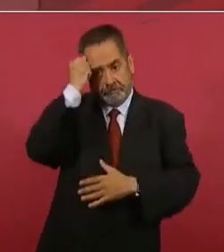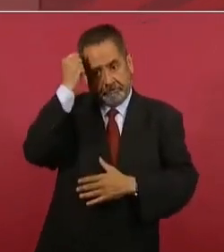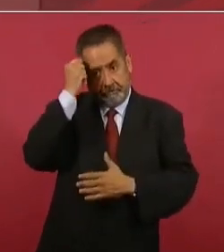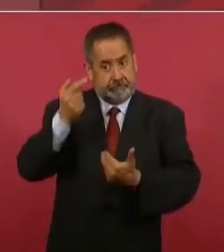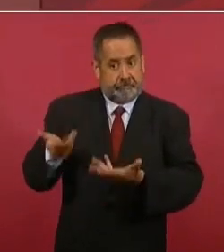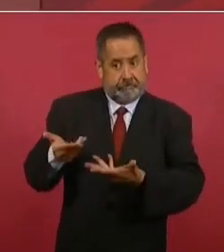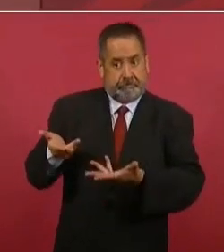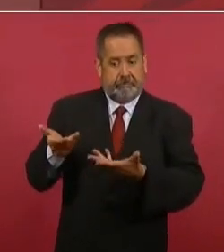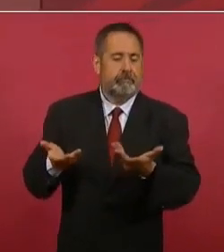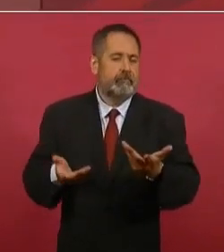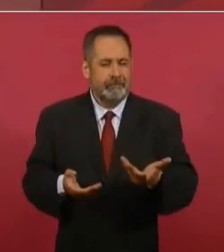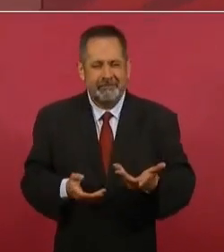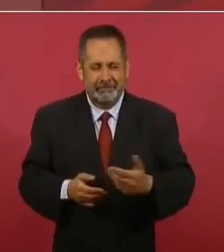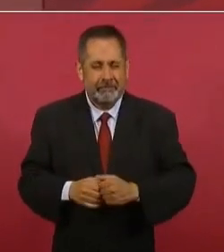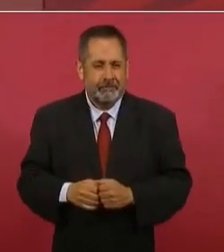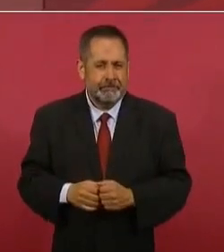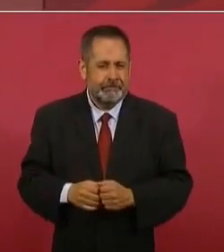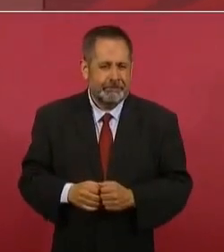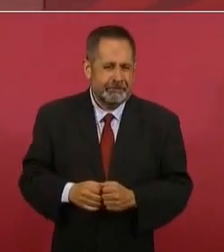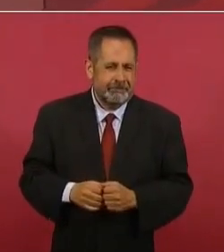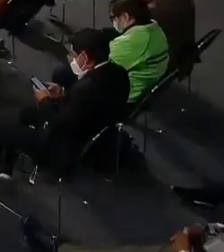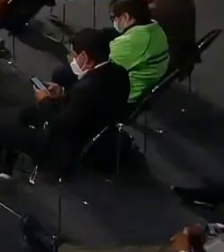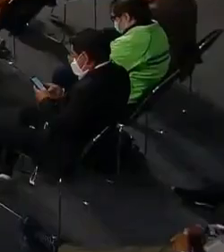de Texcoco.